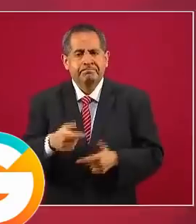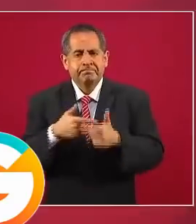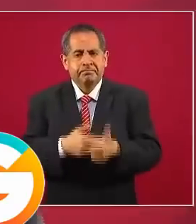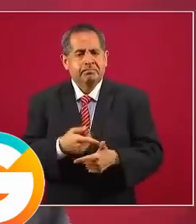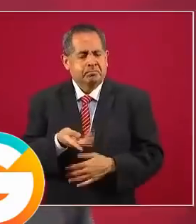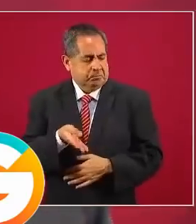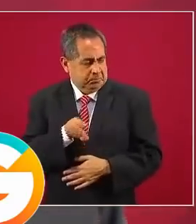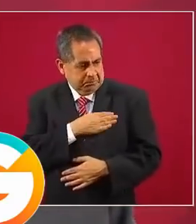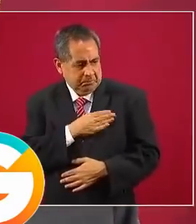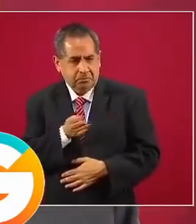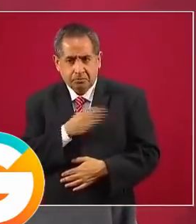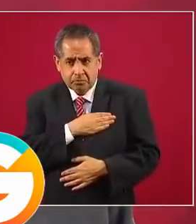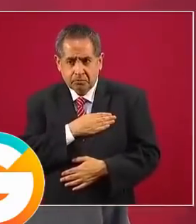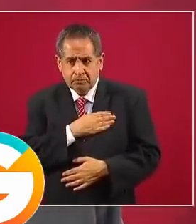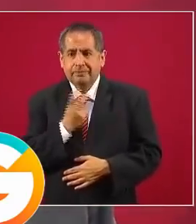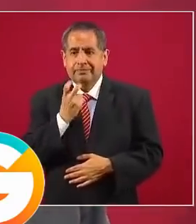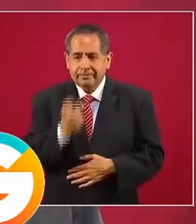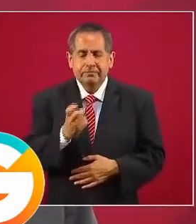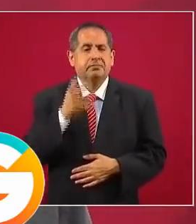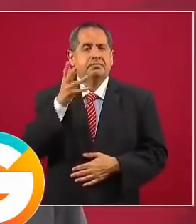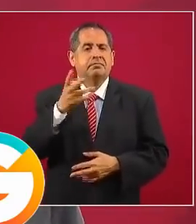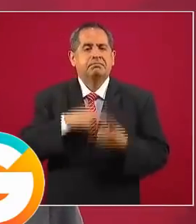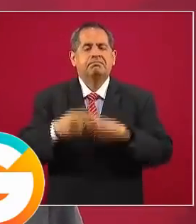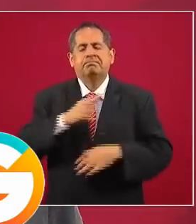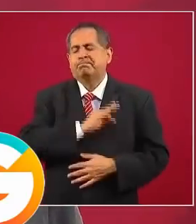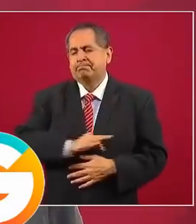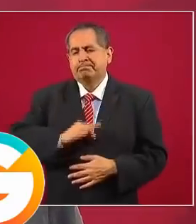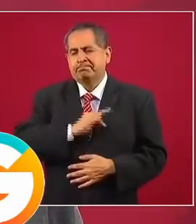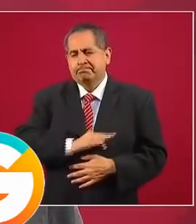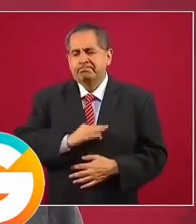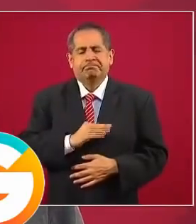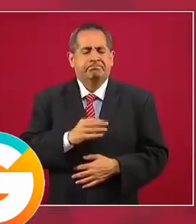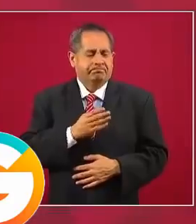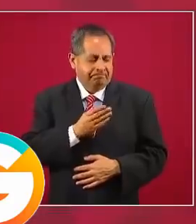siendo buenos podemos ser felices